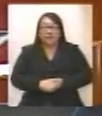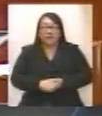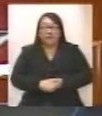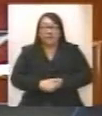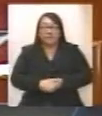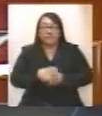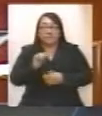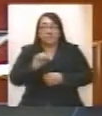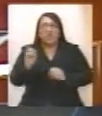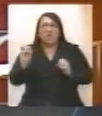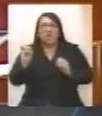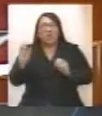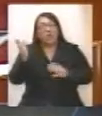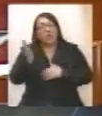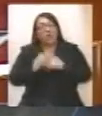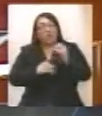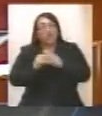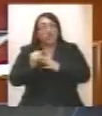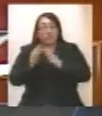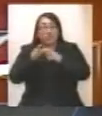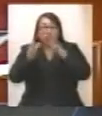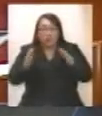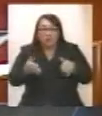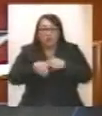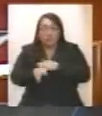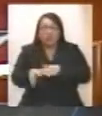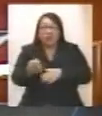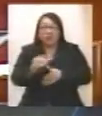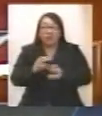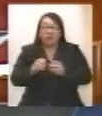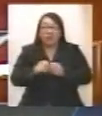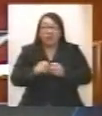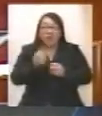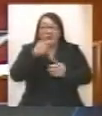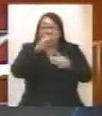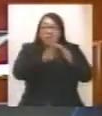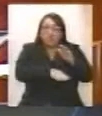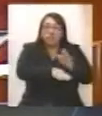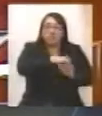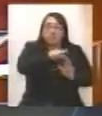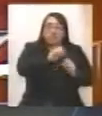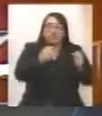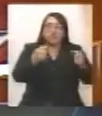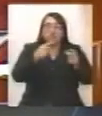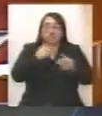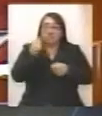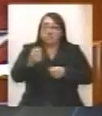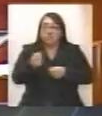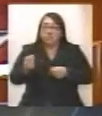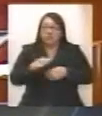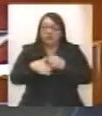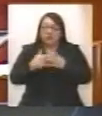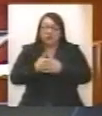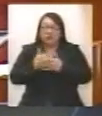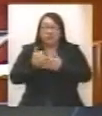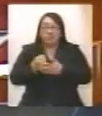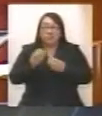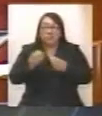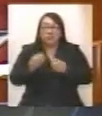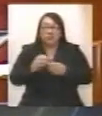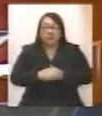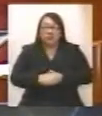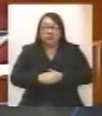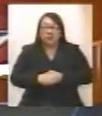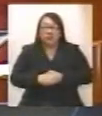o construcción de canales, bocatomas, represas, reservorios y sistemas de riego tecnificado, tales como los